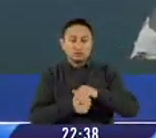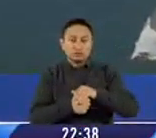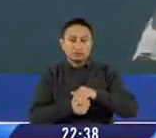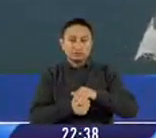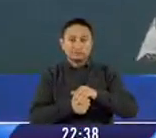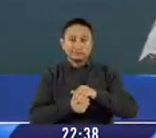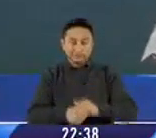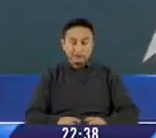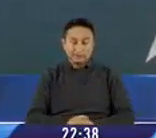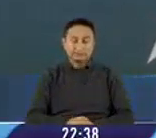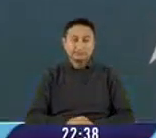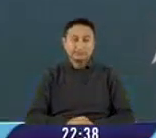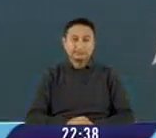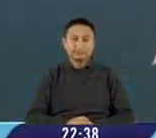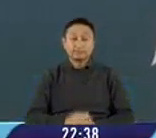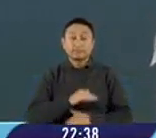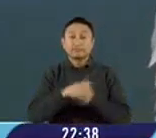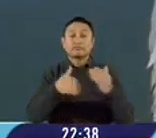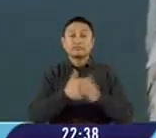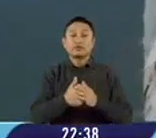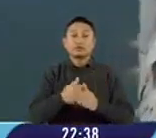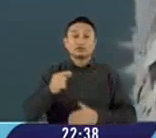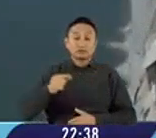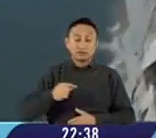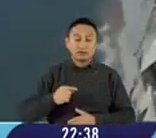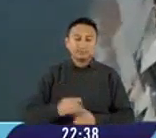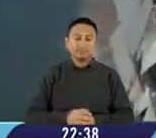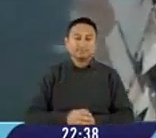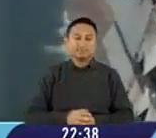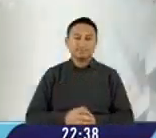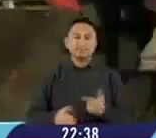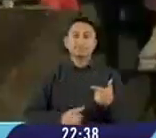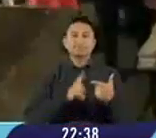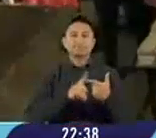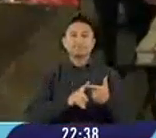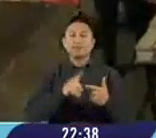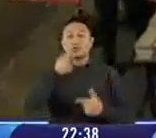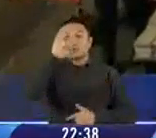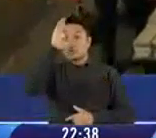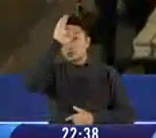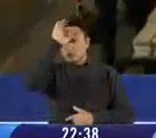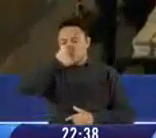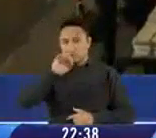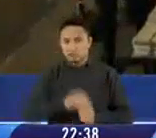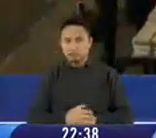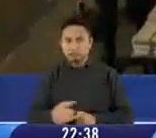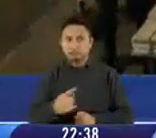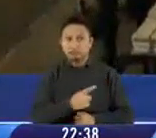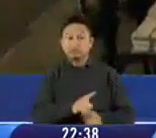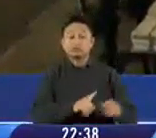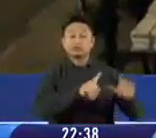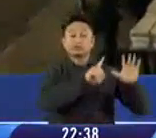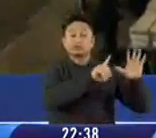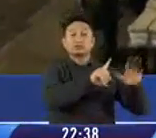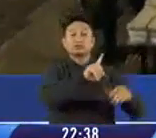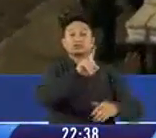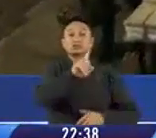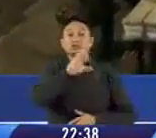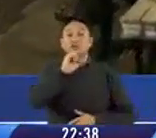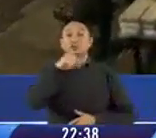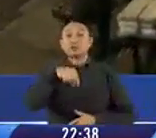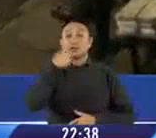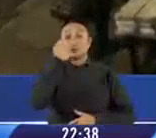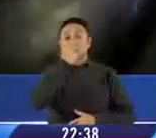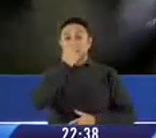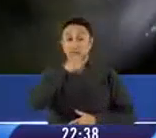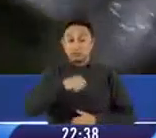desastre. Todos los detalles en breve. Además, en Turquía se detectaron 610 kilogramos de cocaína en